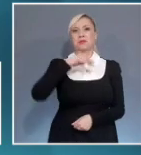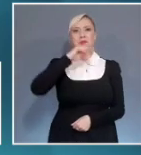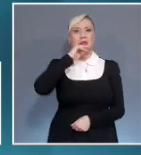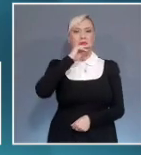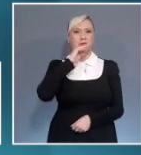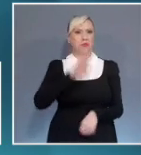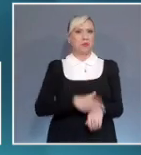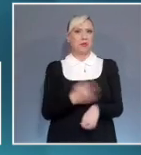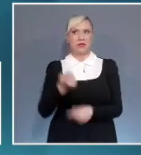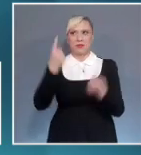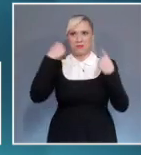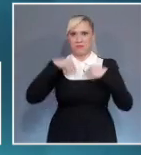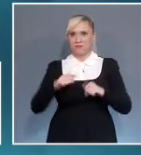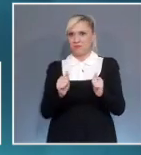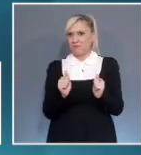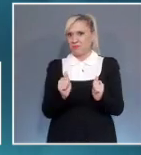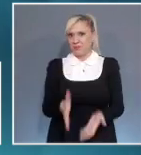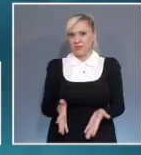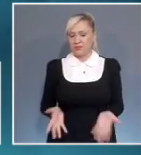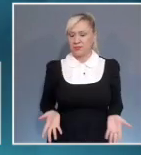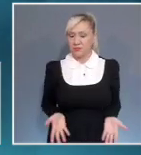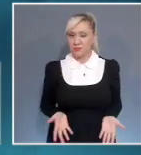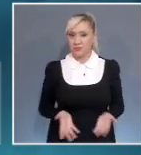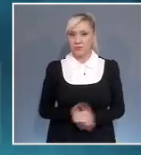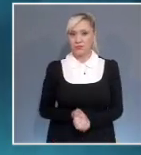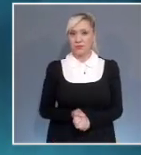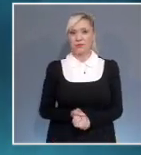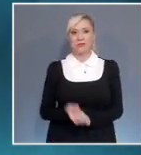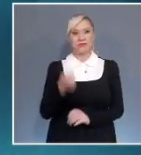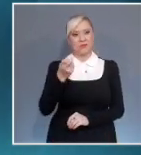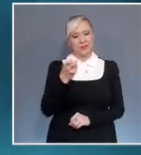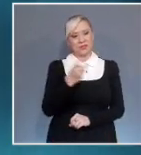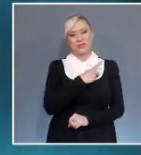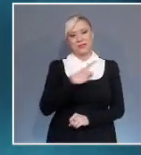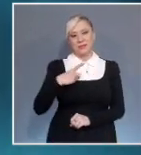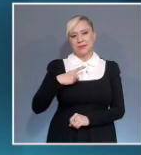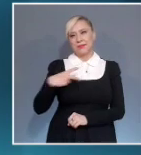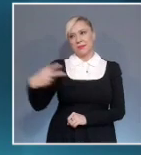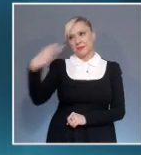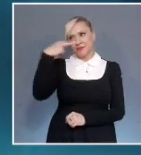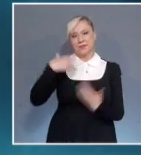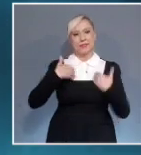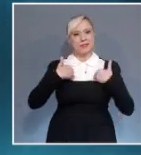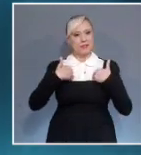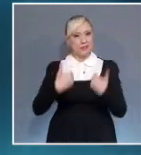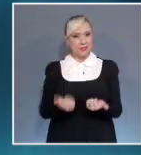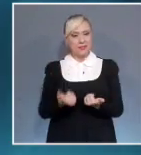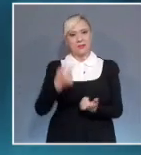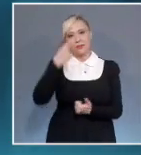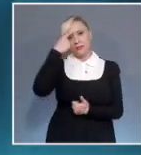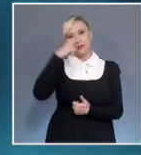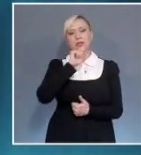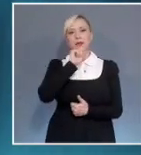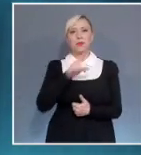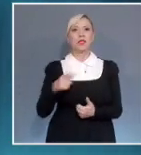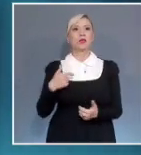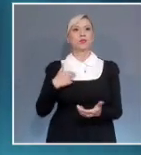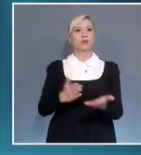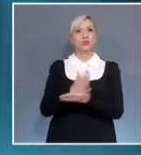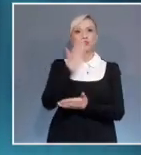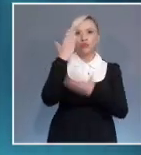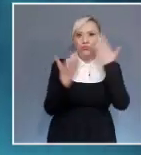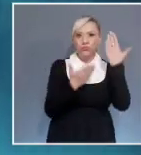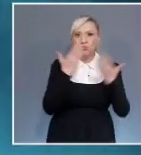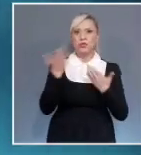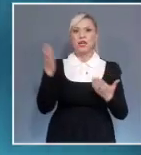los horarios es algo que ahora pues sí se atiende a las necesidades del servicio, pero